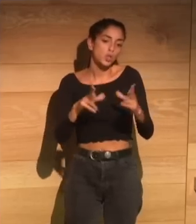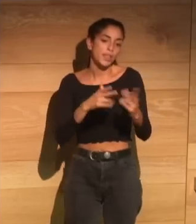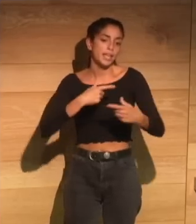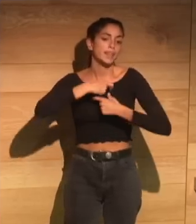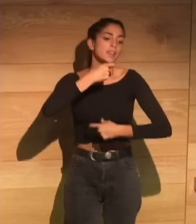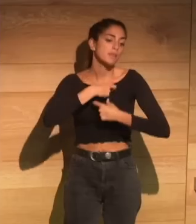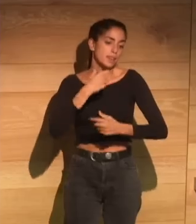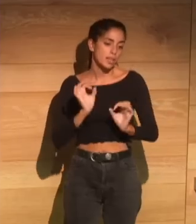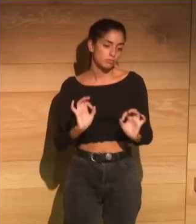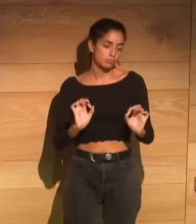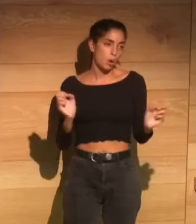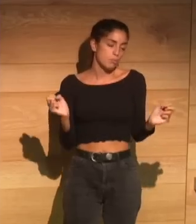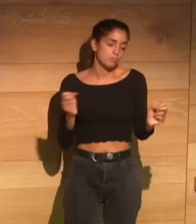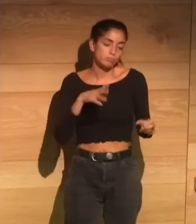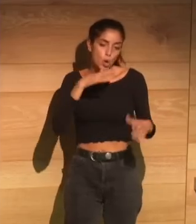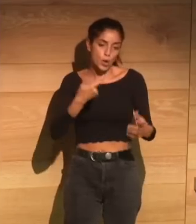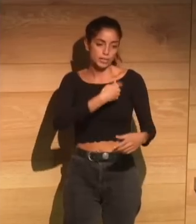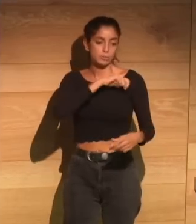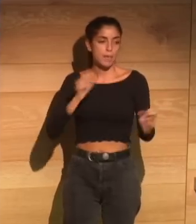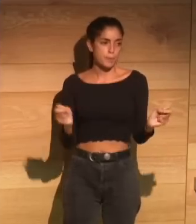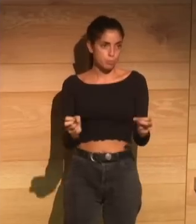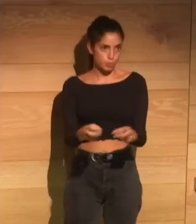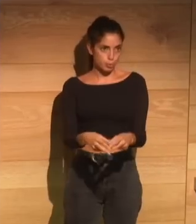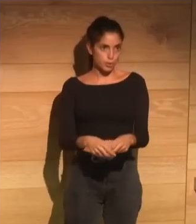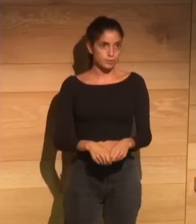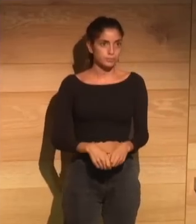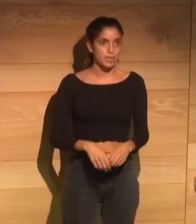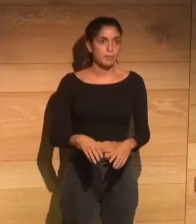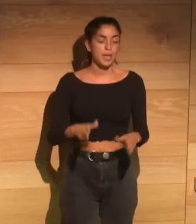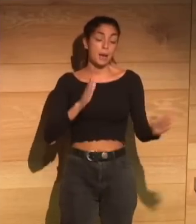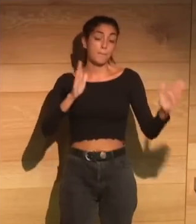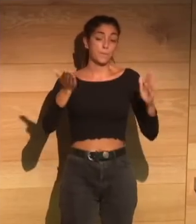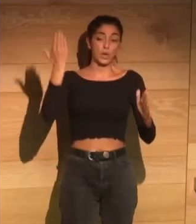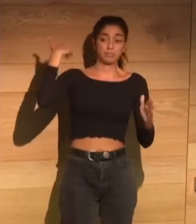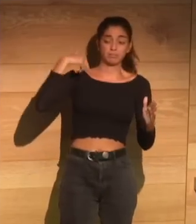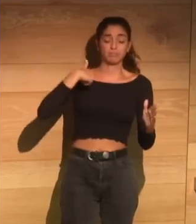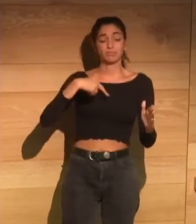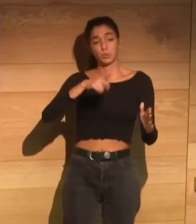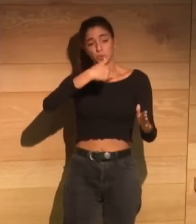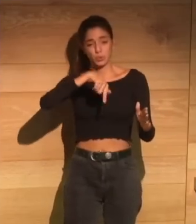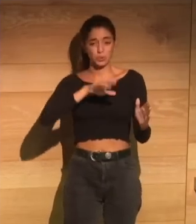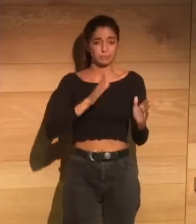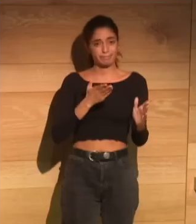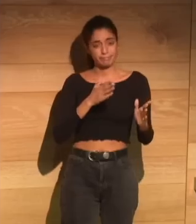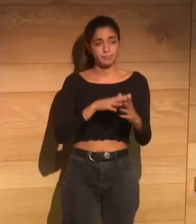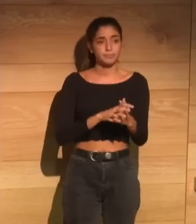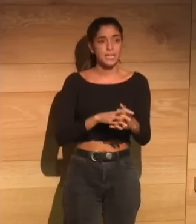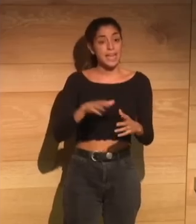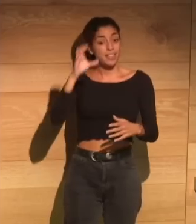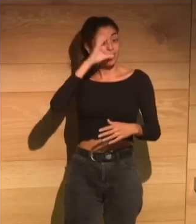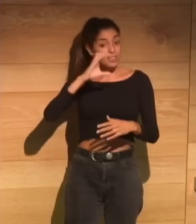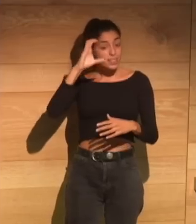Que no falte el palito a quien sea, a un país. No, pero es que en aquella época, bueno, éramos lo que éramos. La